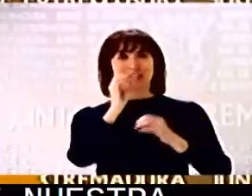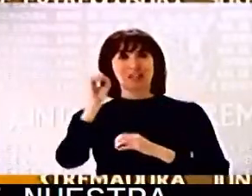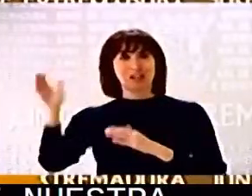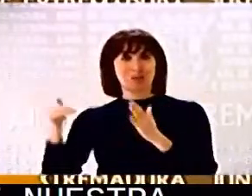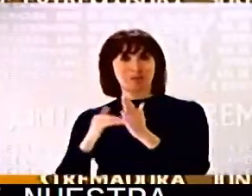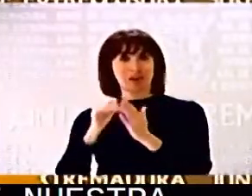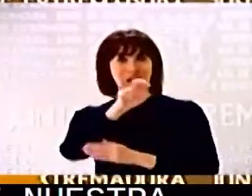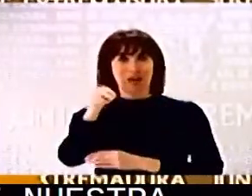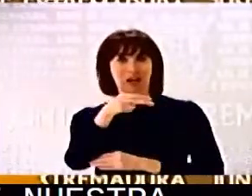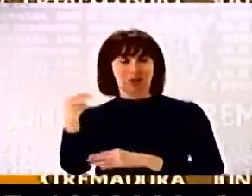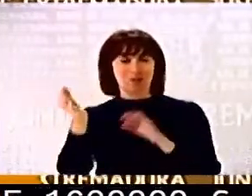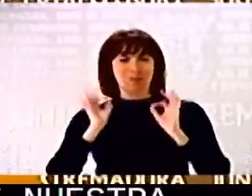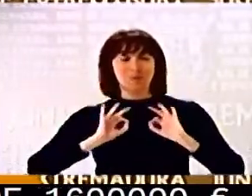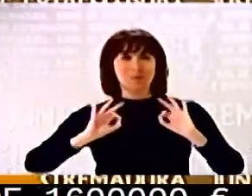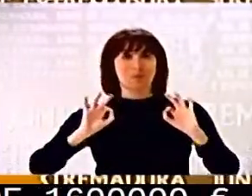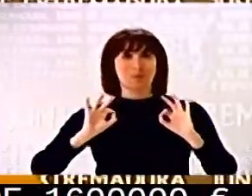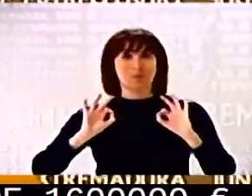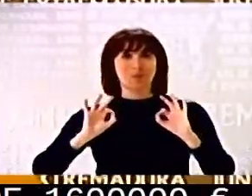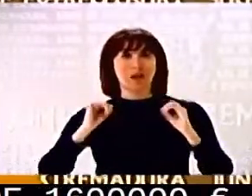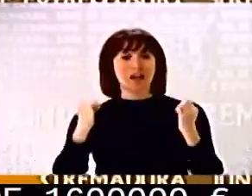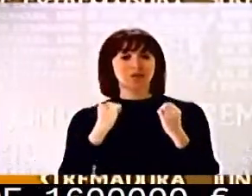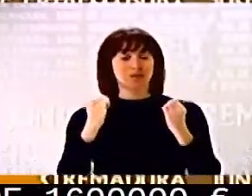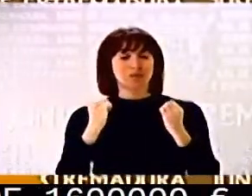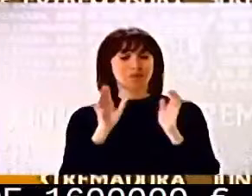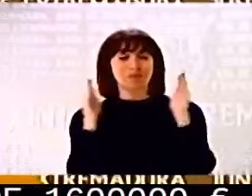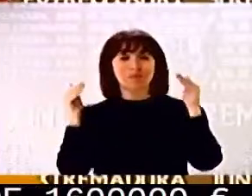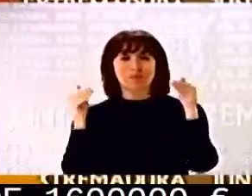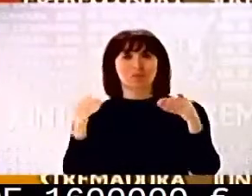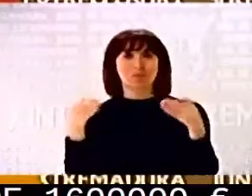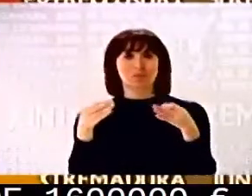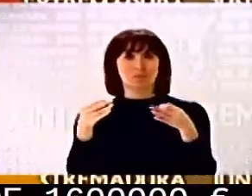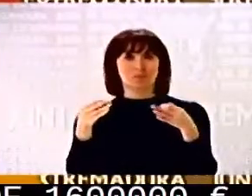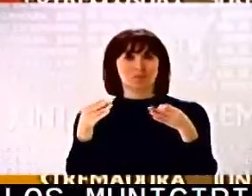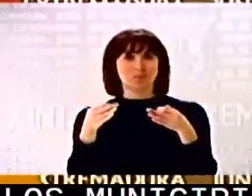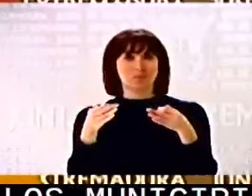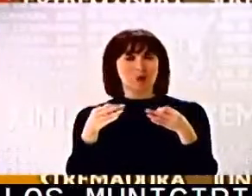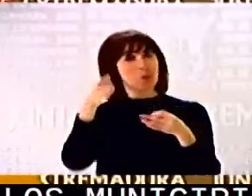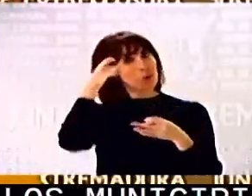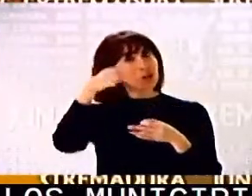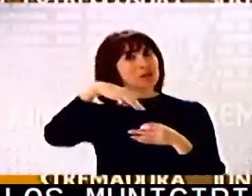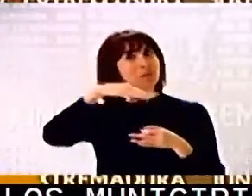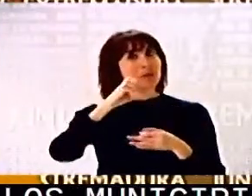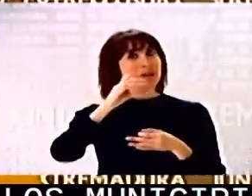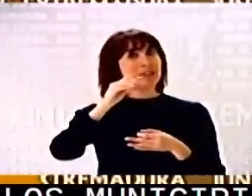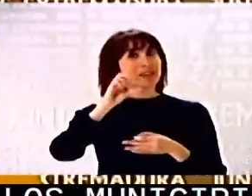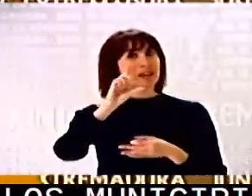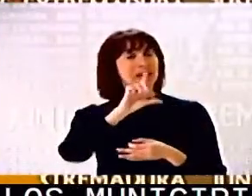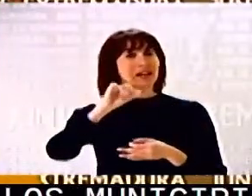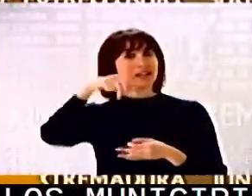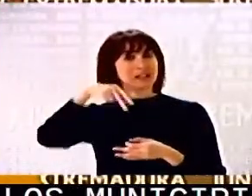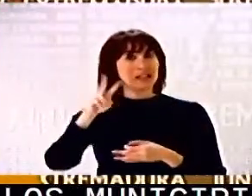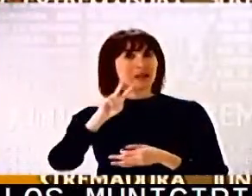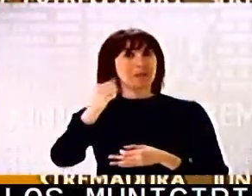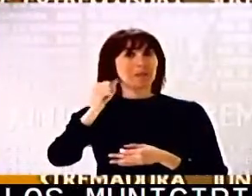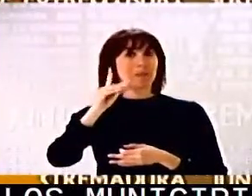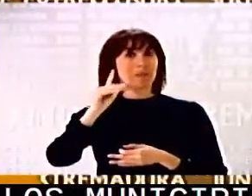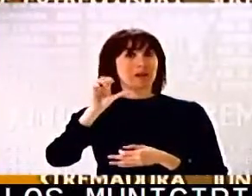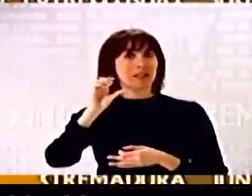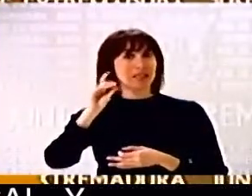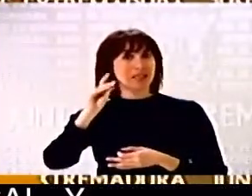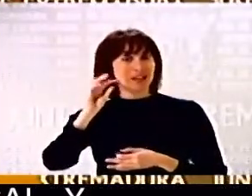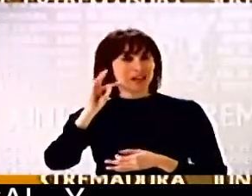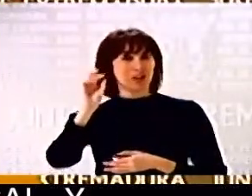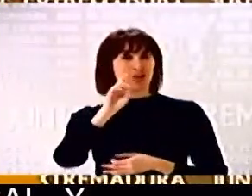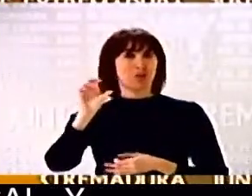1.600.000 euros. Concretamente, las actuaciones irán en los municipios de Medellín, Valdetorre y Mengabril, Aigal y Salvatierra de los